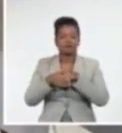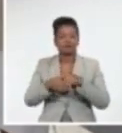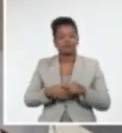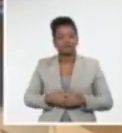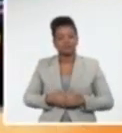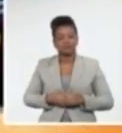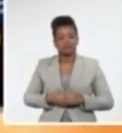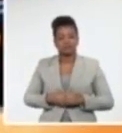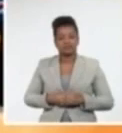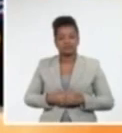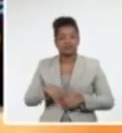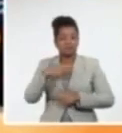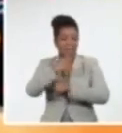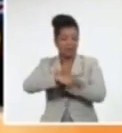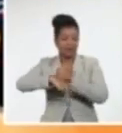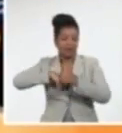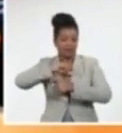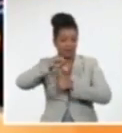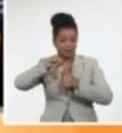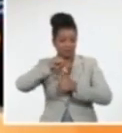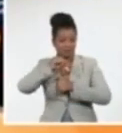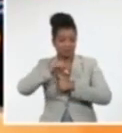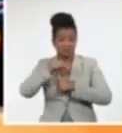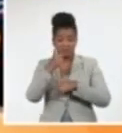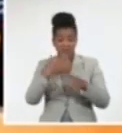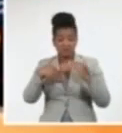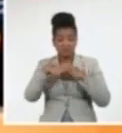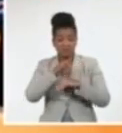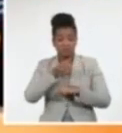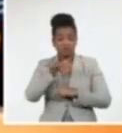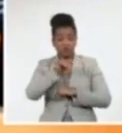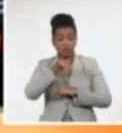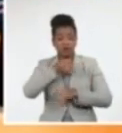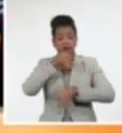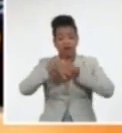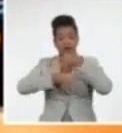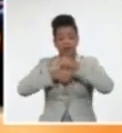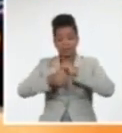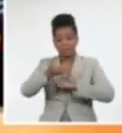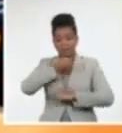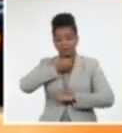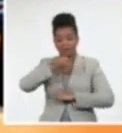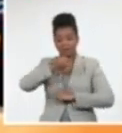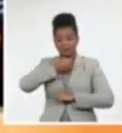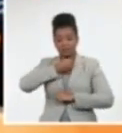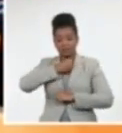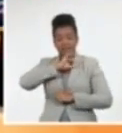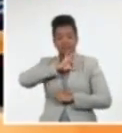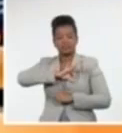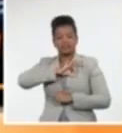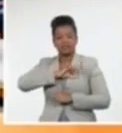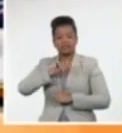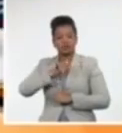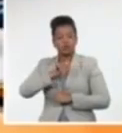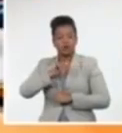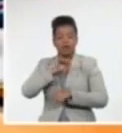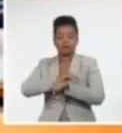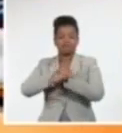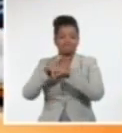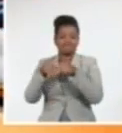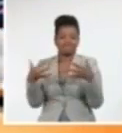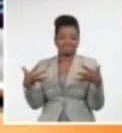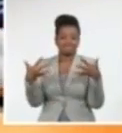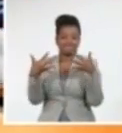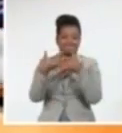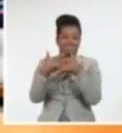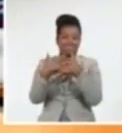Caribe. Por su parte, el primer ministro Ralph González expresó a la prensa el sentimiento de hermandad que unen a ambos